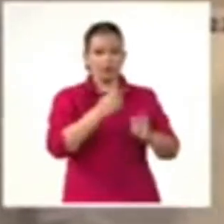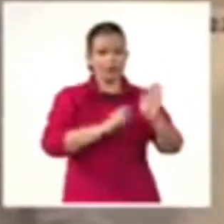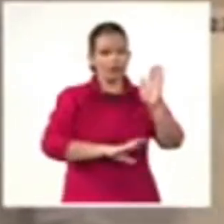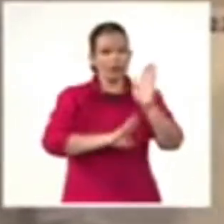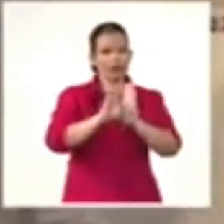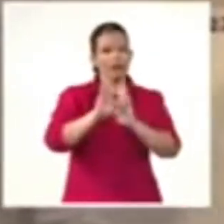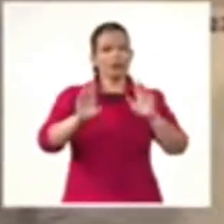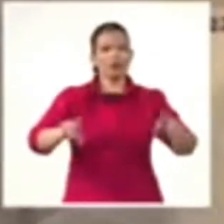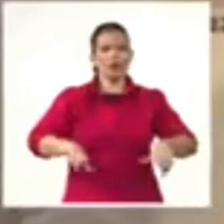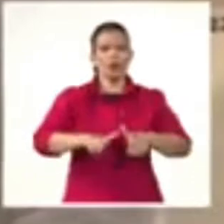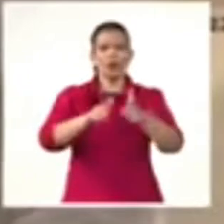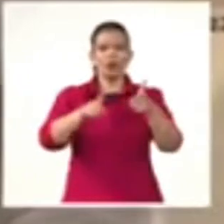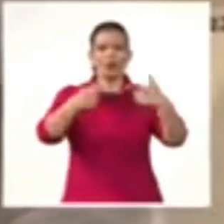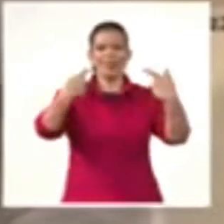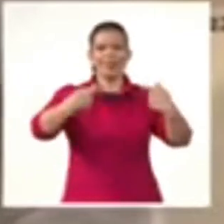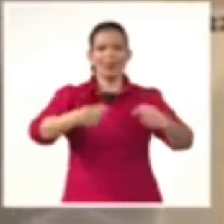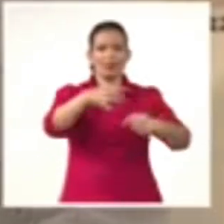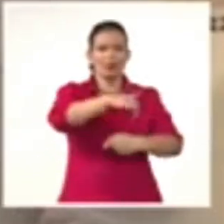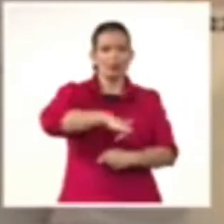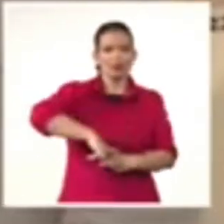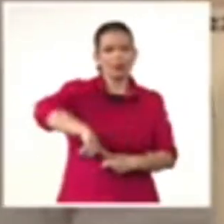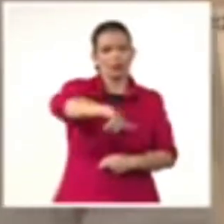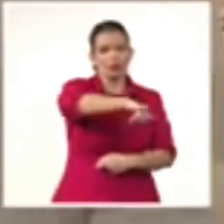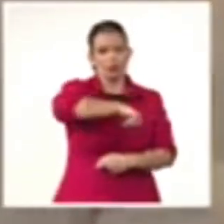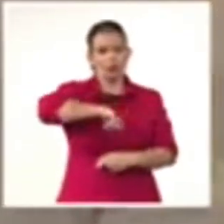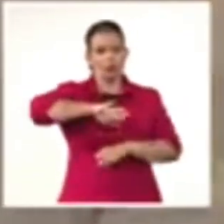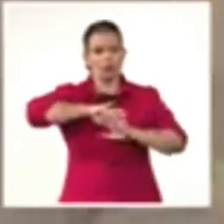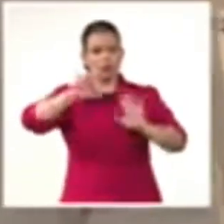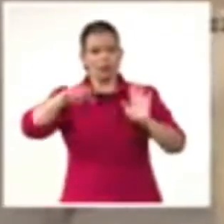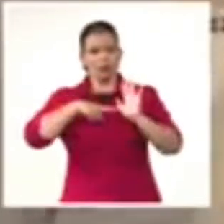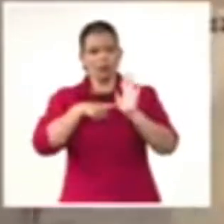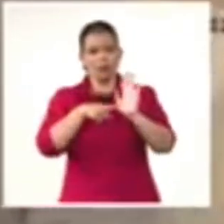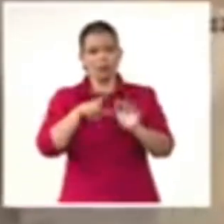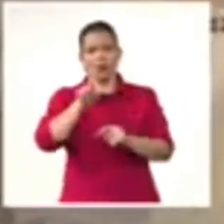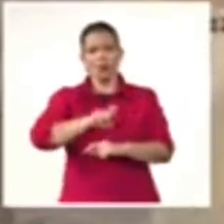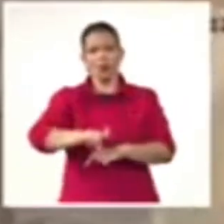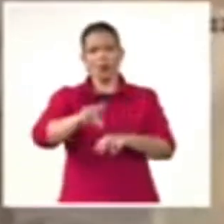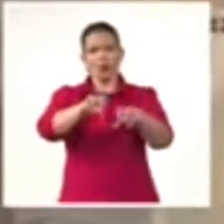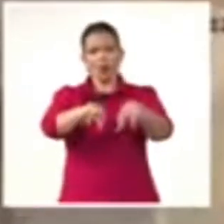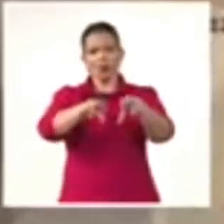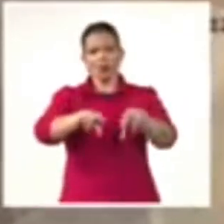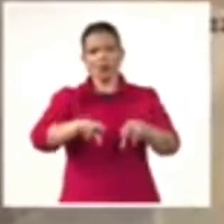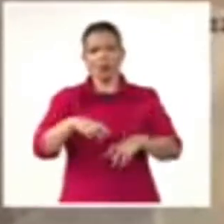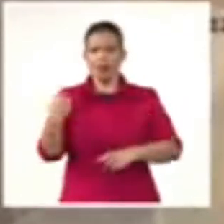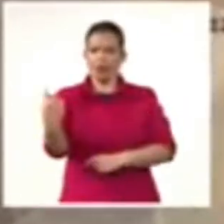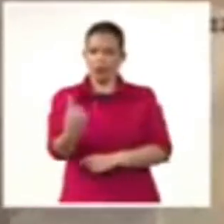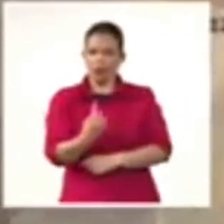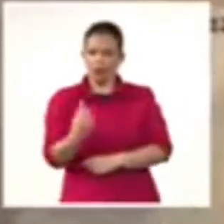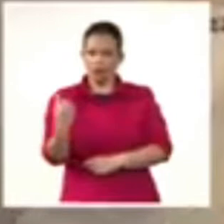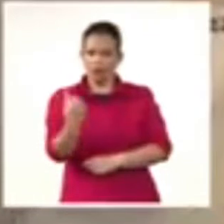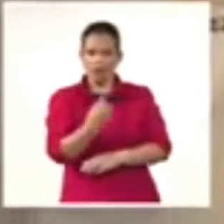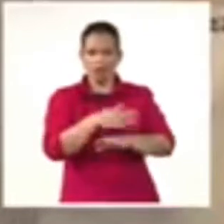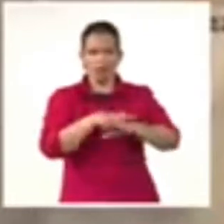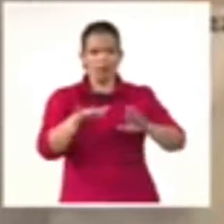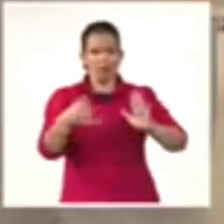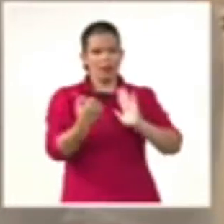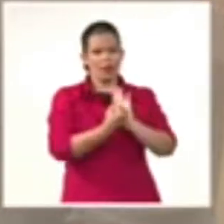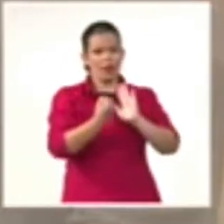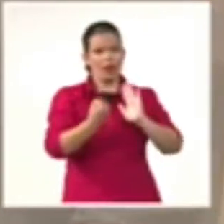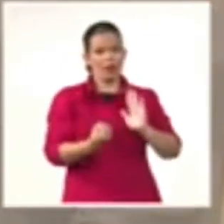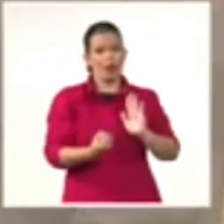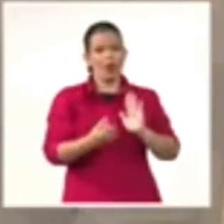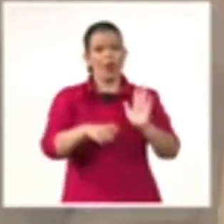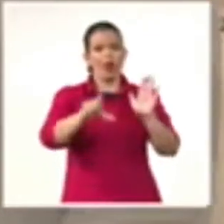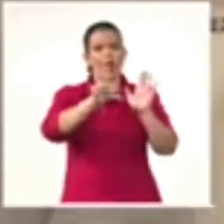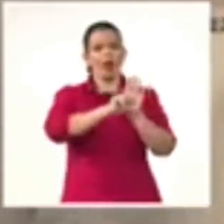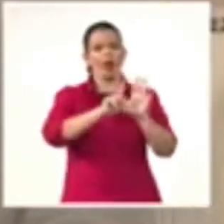todos, como acaba de verificarse en las más recientes sesiones de la Asamblea Nacional al aprobar el monumental Código de las